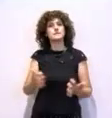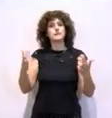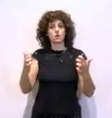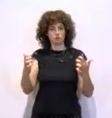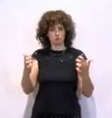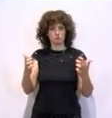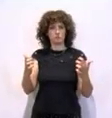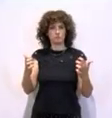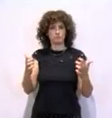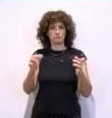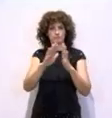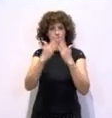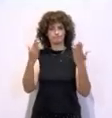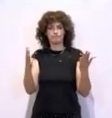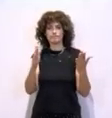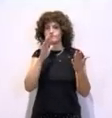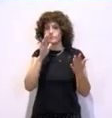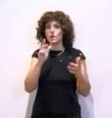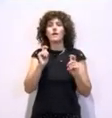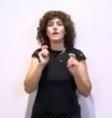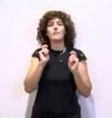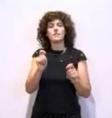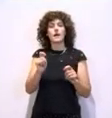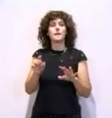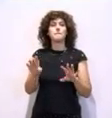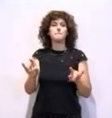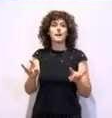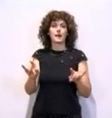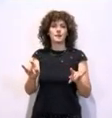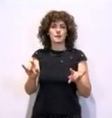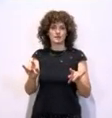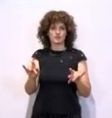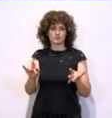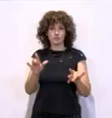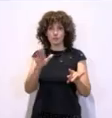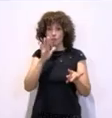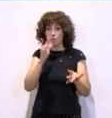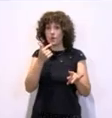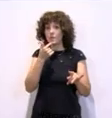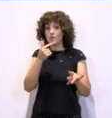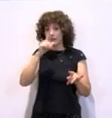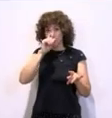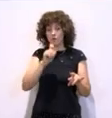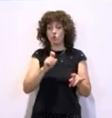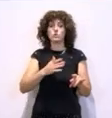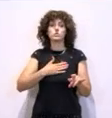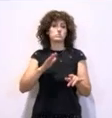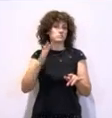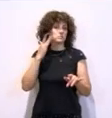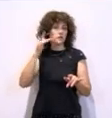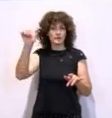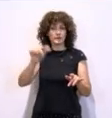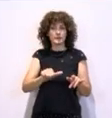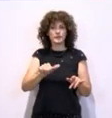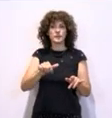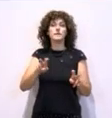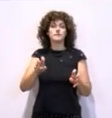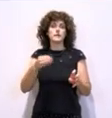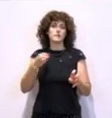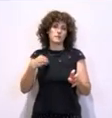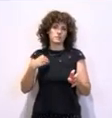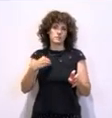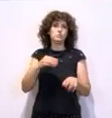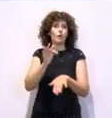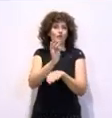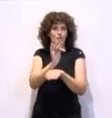ha obtenido la Biznaga de Plata la obra fílmica Recuerdos para el que por mí pregunte, del cineasta Fernando Vilchez, que trata precisamente el tema de las